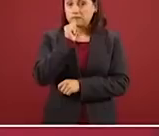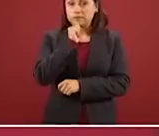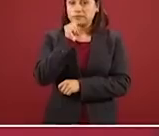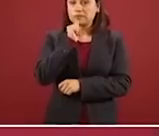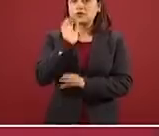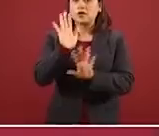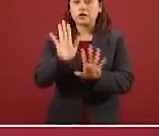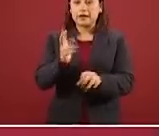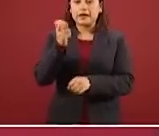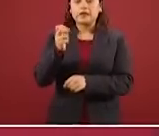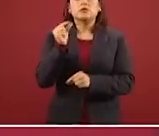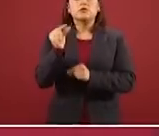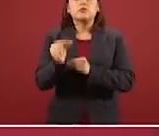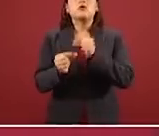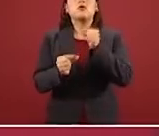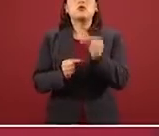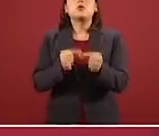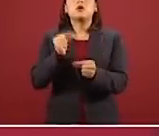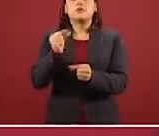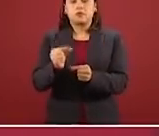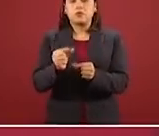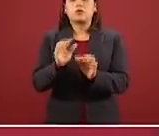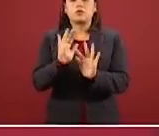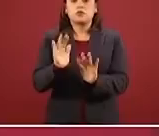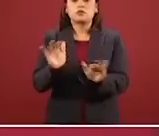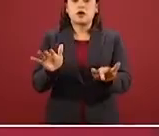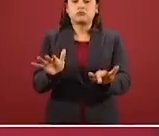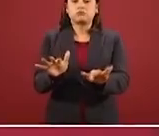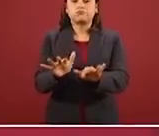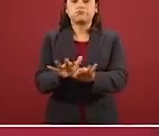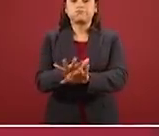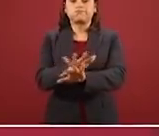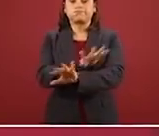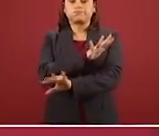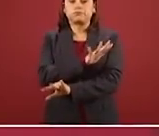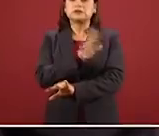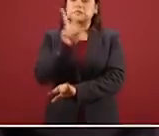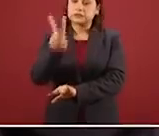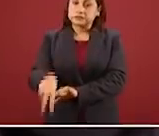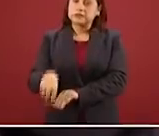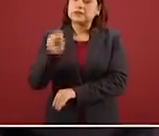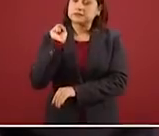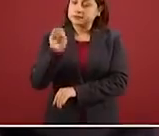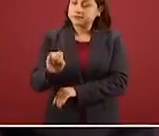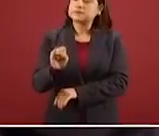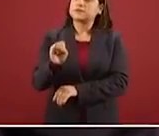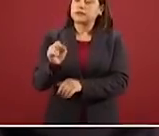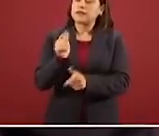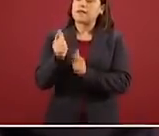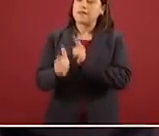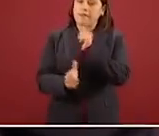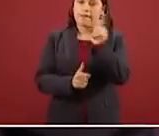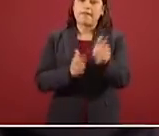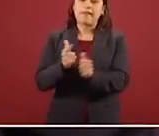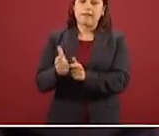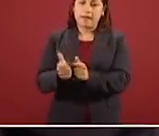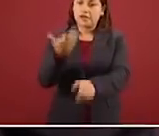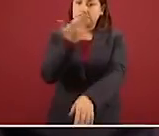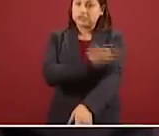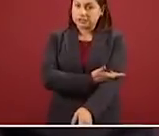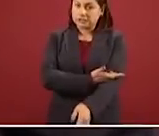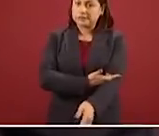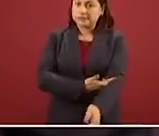poco a poco, pero vamos muy atrasados. Turismo, ya hay